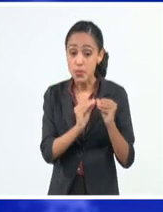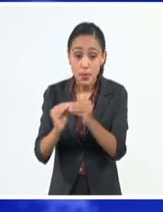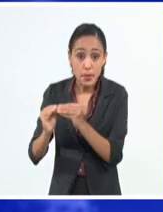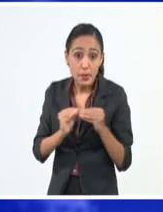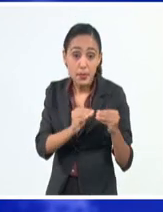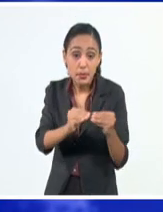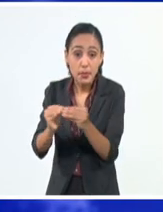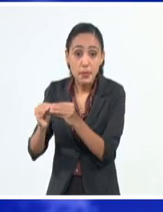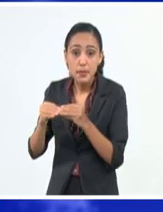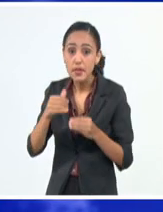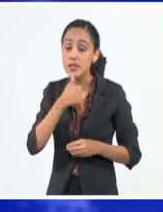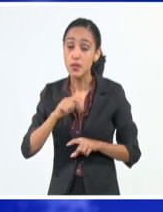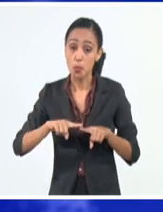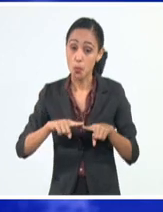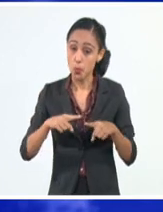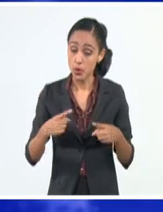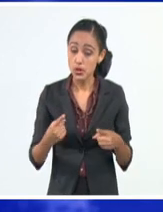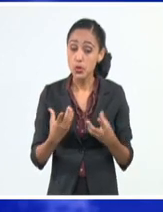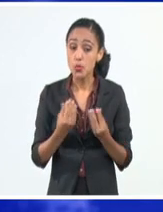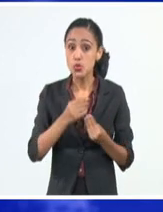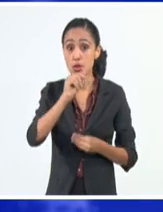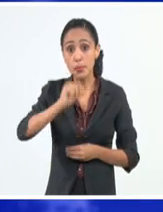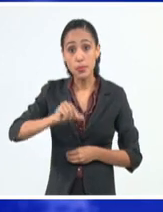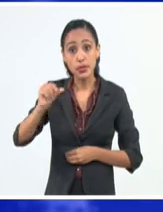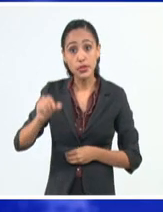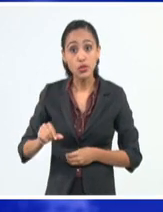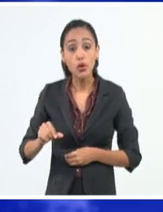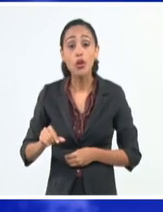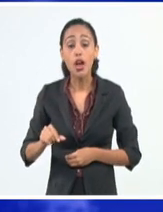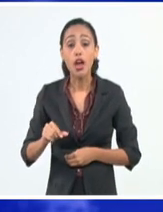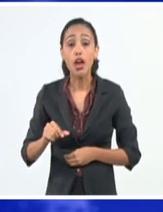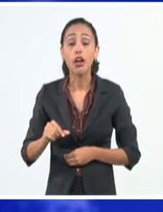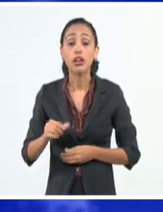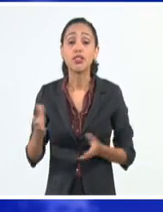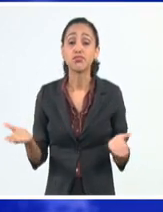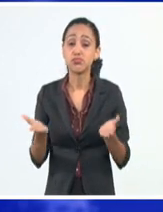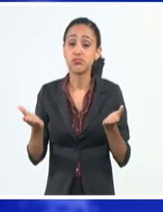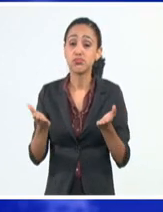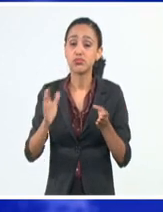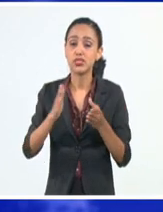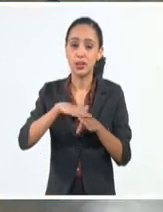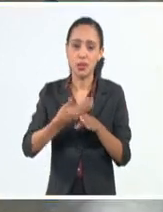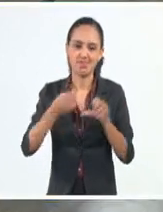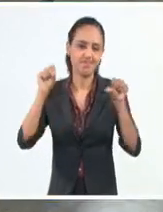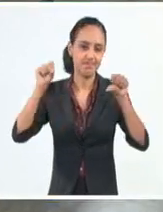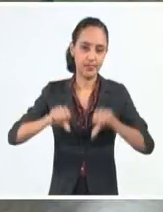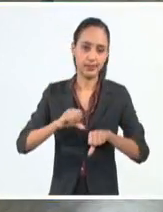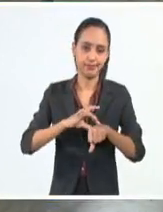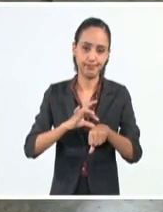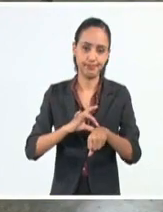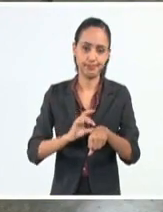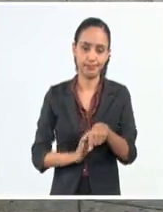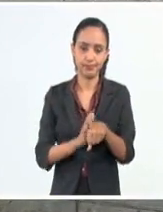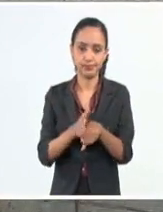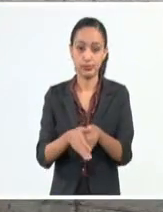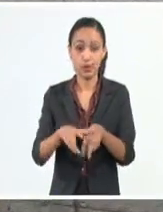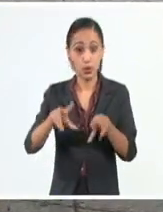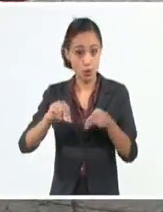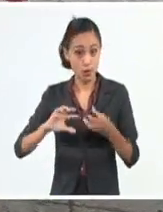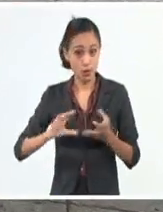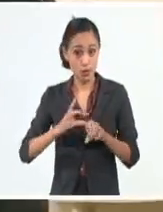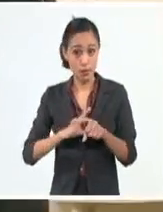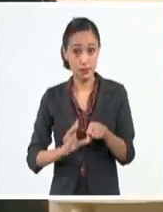que hace que se enfermen personas que tienen muchas veces una evolución desfavorable. Ante las nuevas